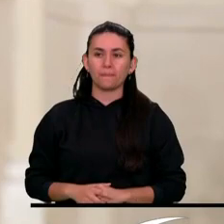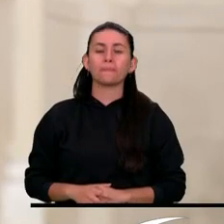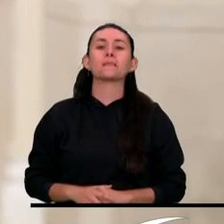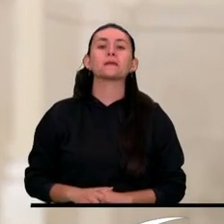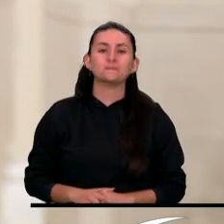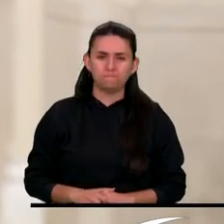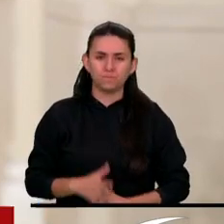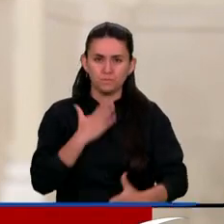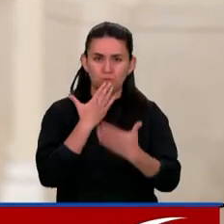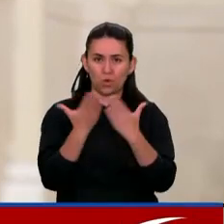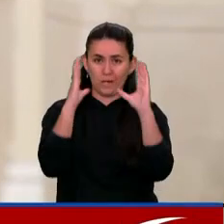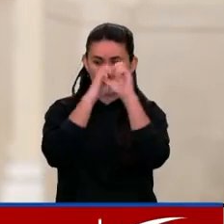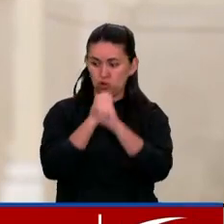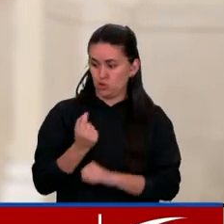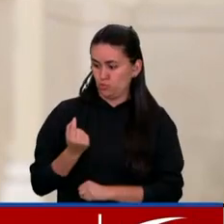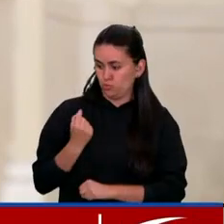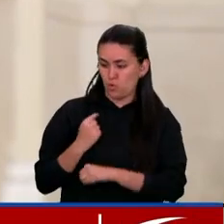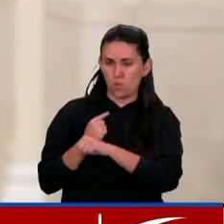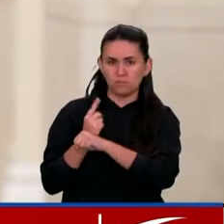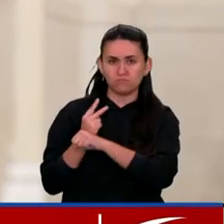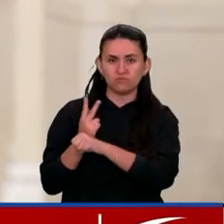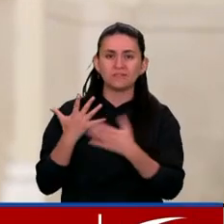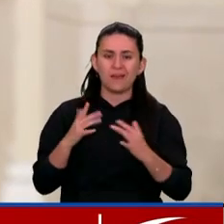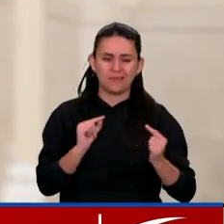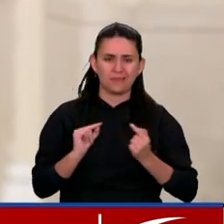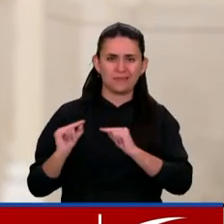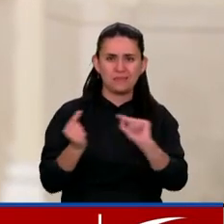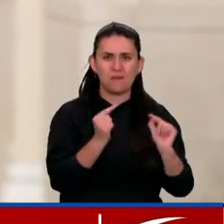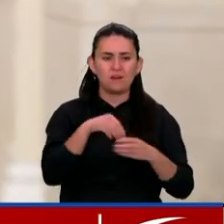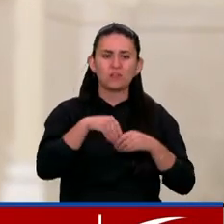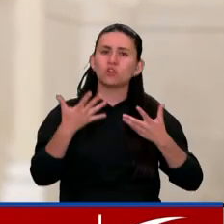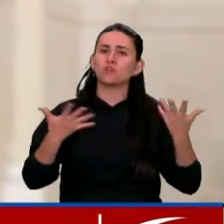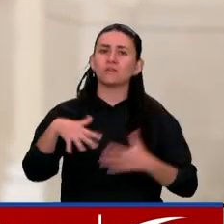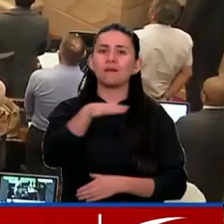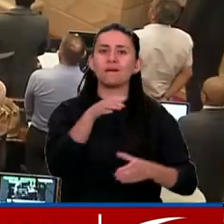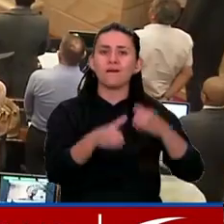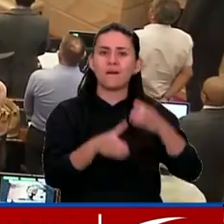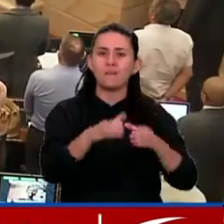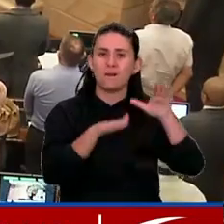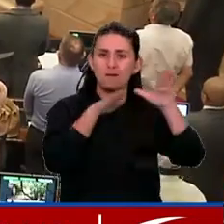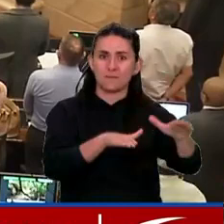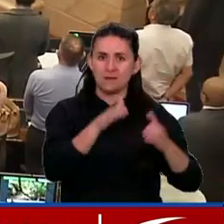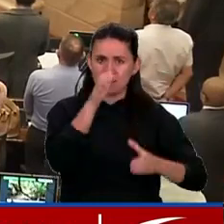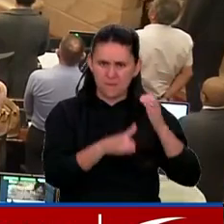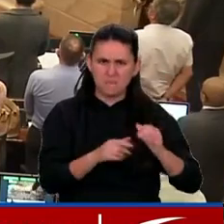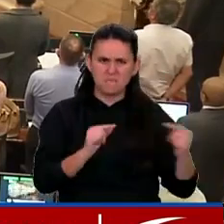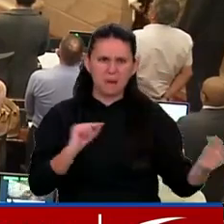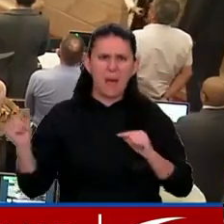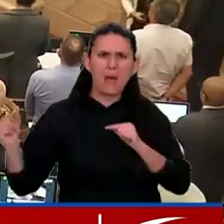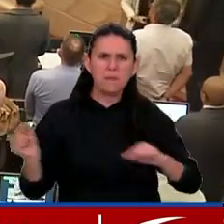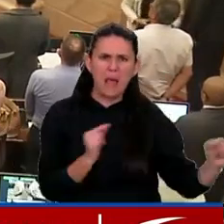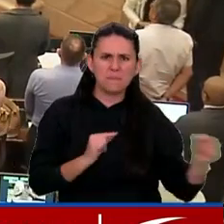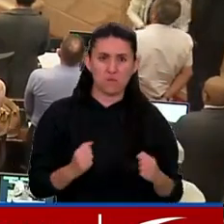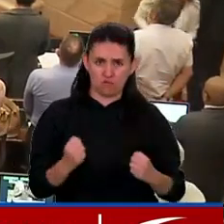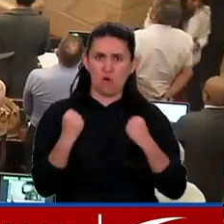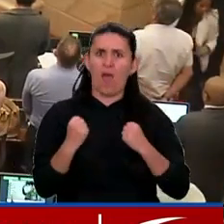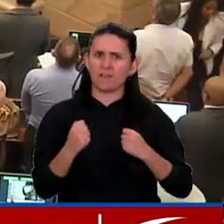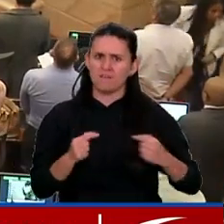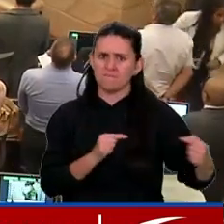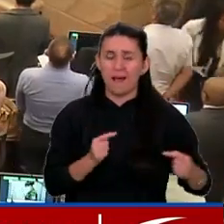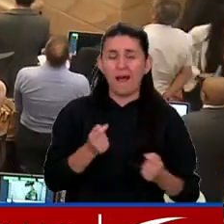Buenas noches. Hace pocos minutos terminó este debate en la plenaria de la Cámara de Representantes, un debate con fuertes tensiones que duró más